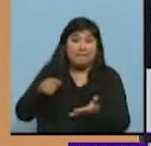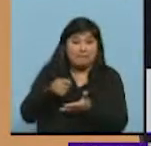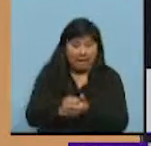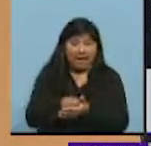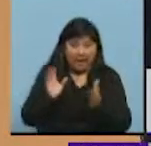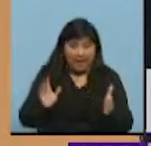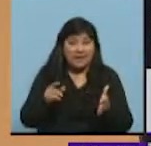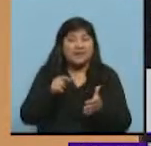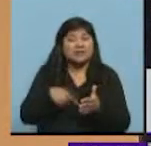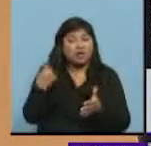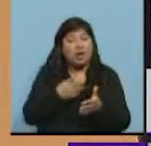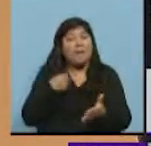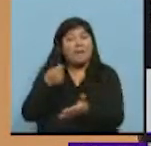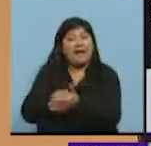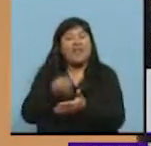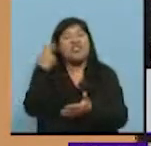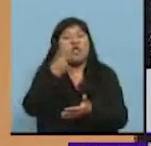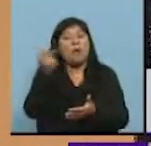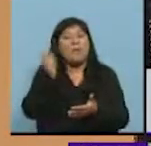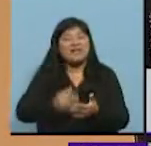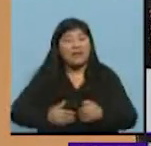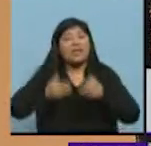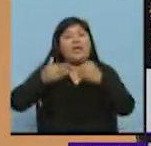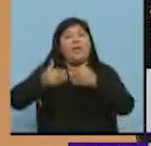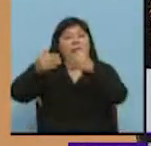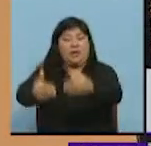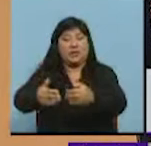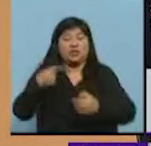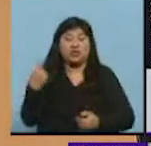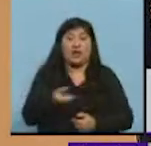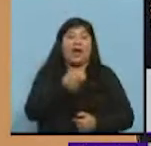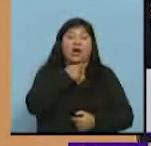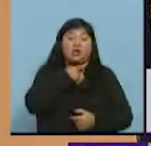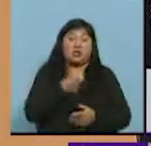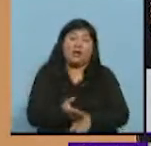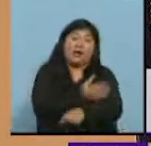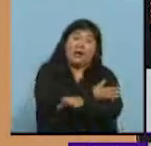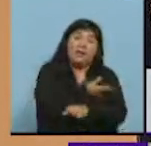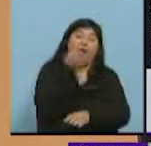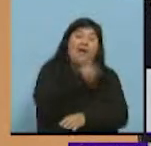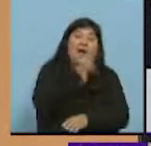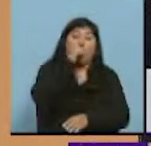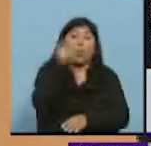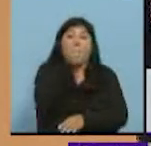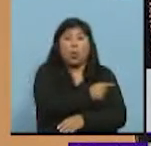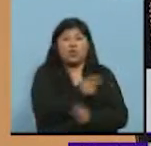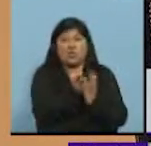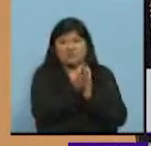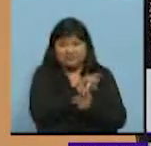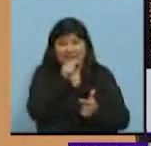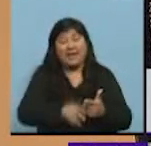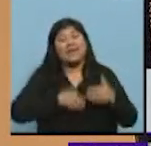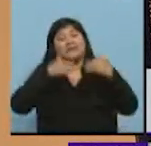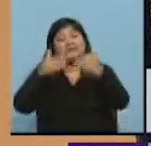energía que consume en junio y en septiembre la que consumí en julio esos dos meses son los que el usuario tiene como para ir